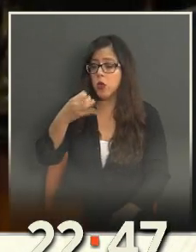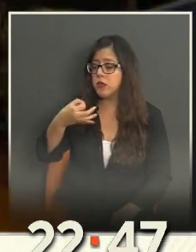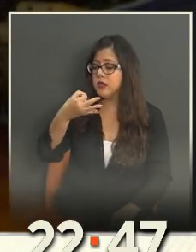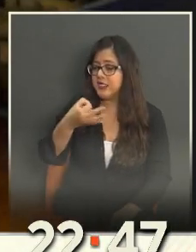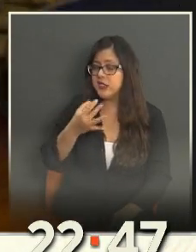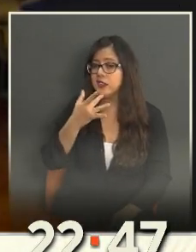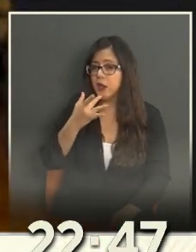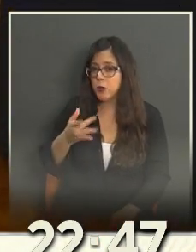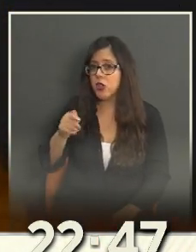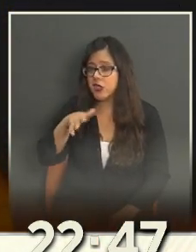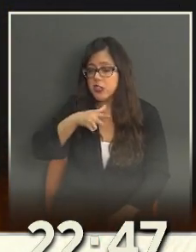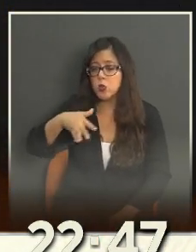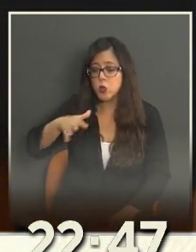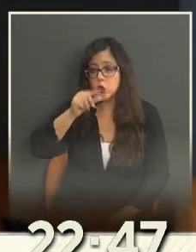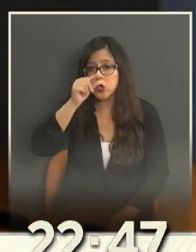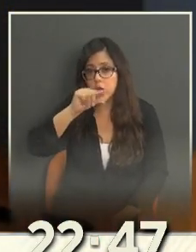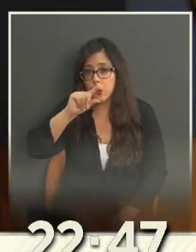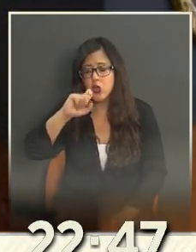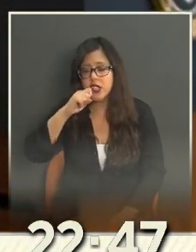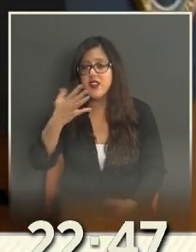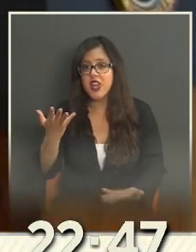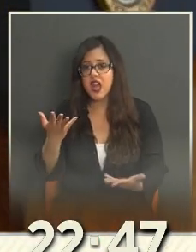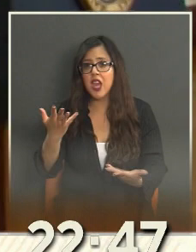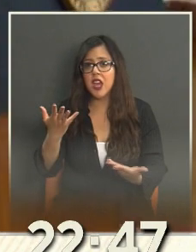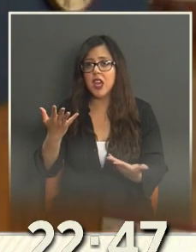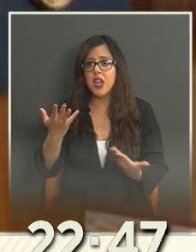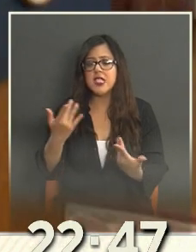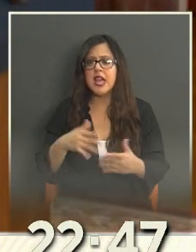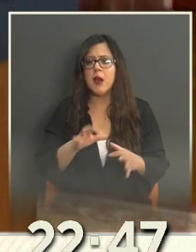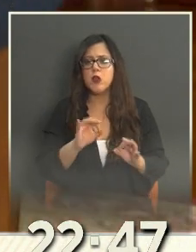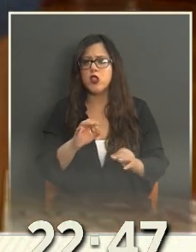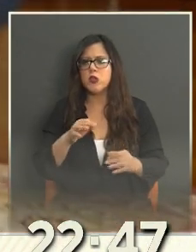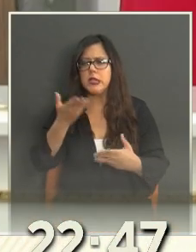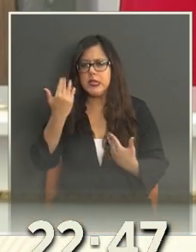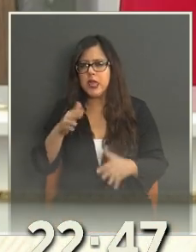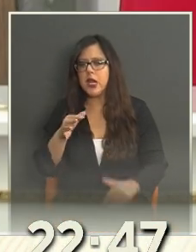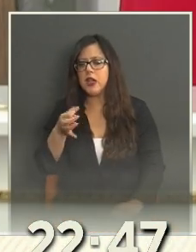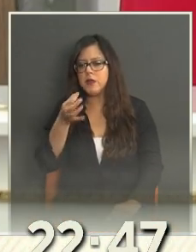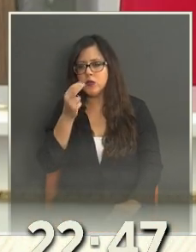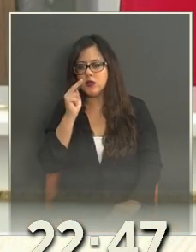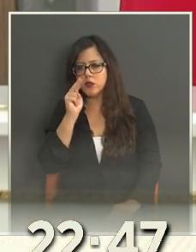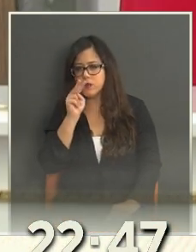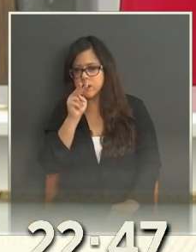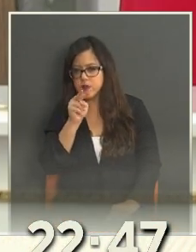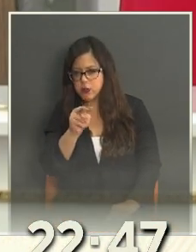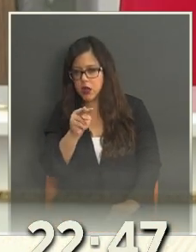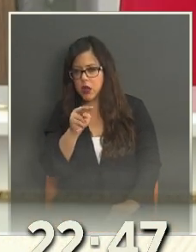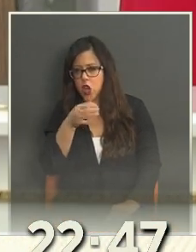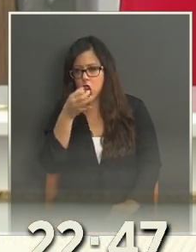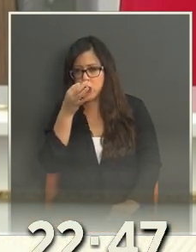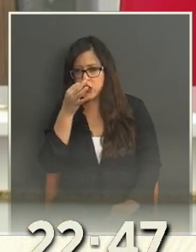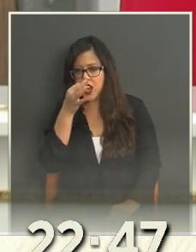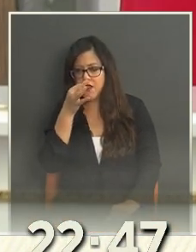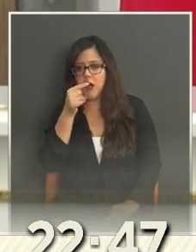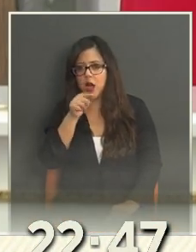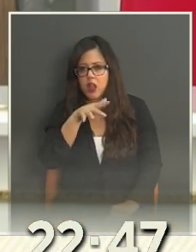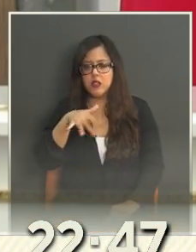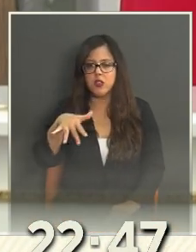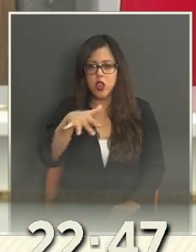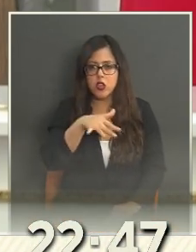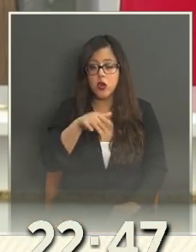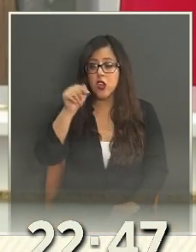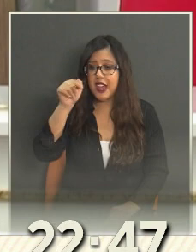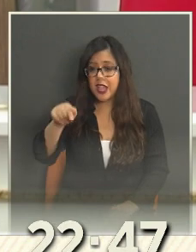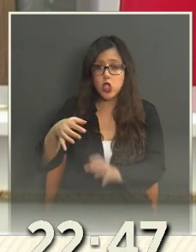putin ha visto le parecen propicias putin ha observado con detenimiento y con mucho tiempo que este escenario de esto no es producto la